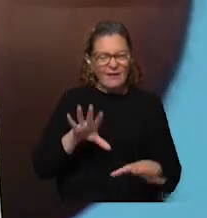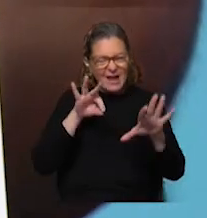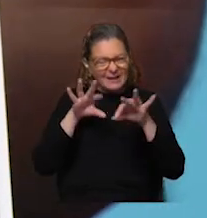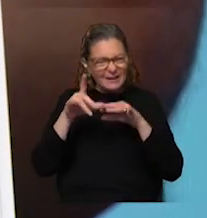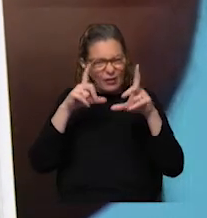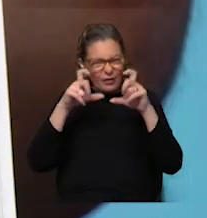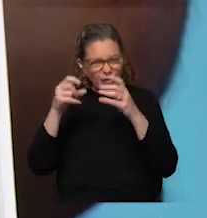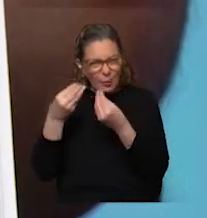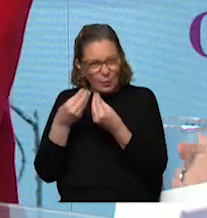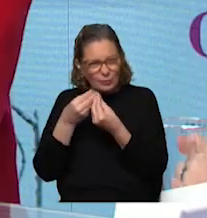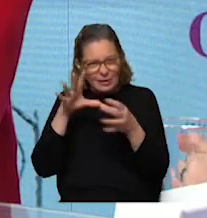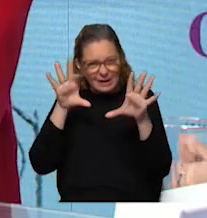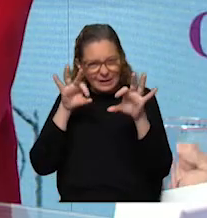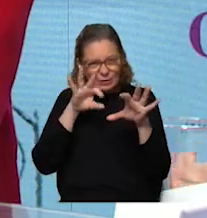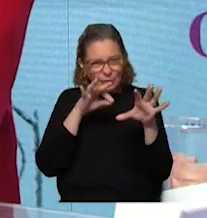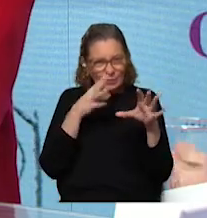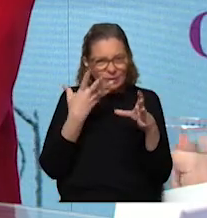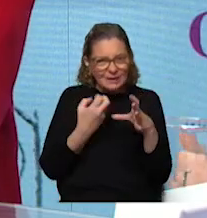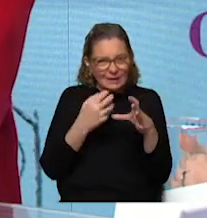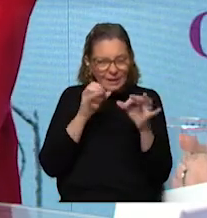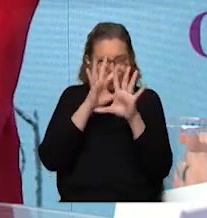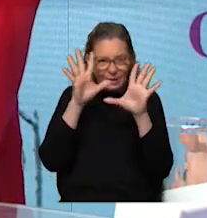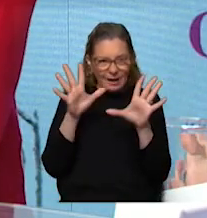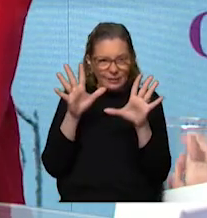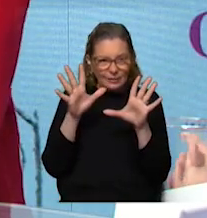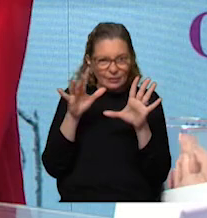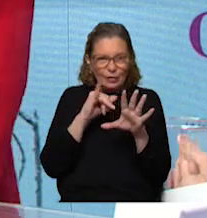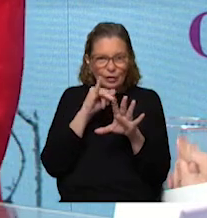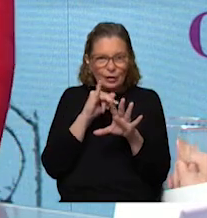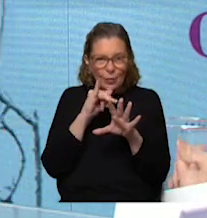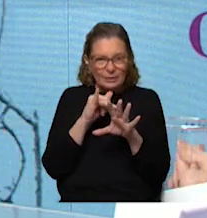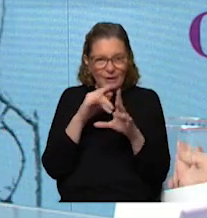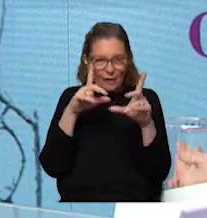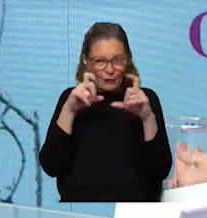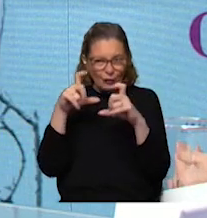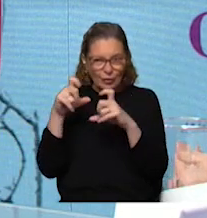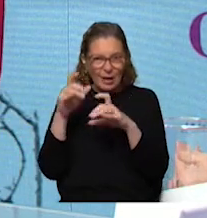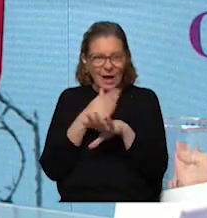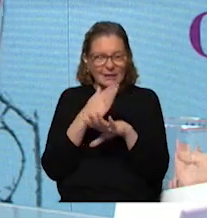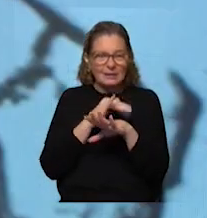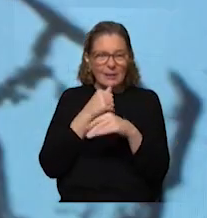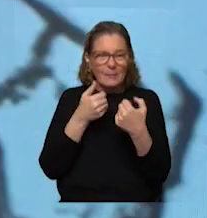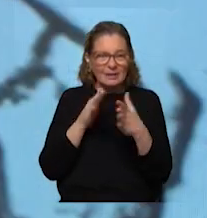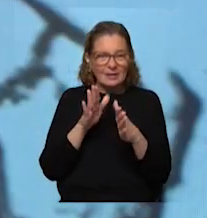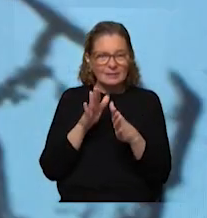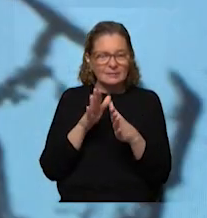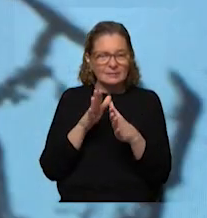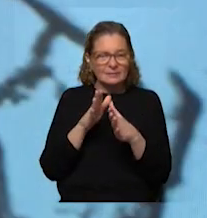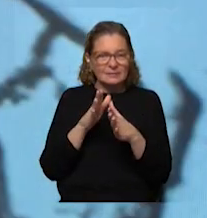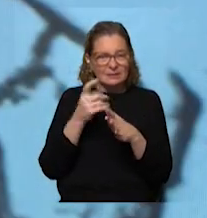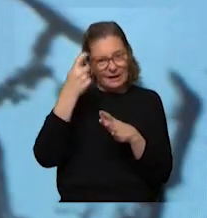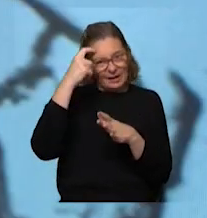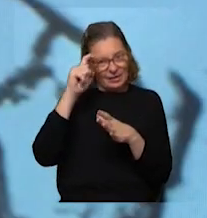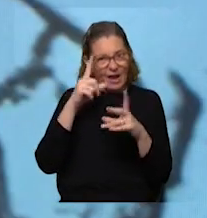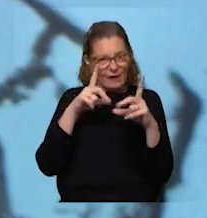o tenías claro a dónde querías ir y qué es lo que cuentan estas fotos antes de empezar cada capítulo bueno la